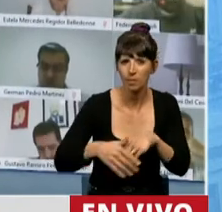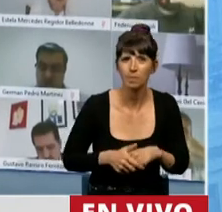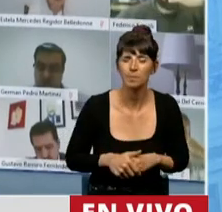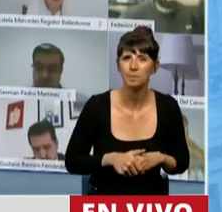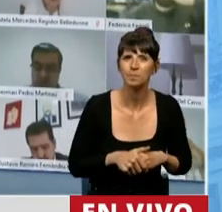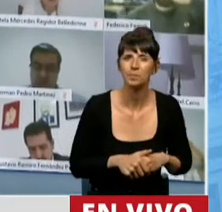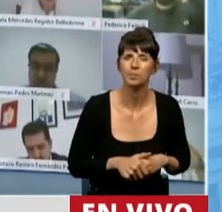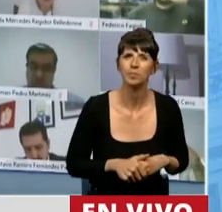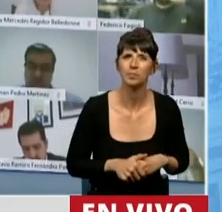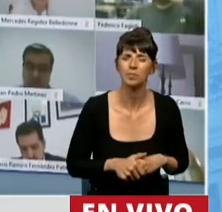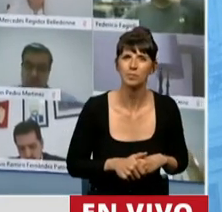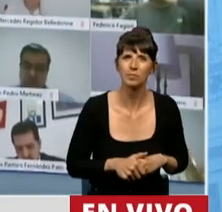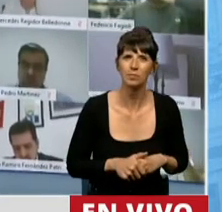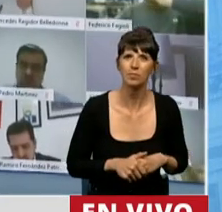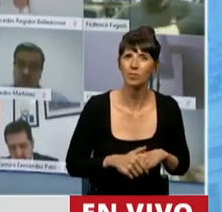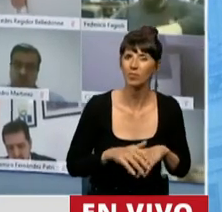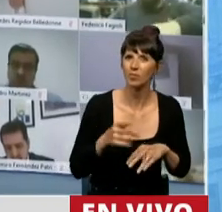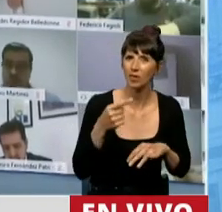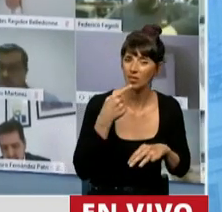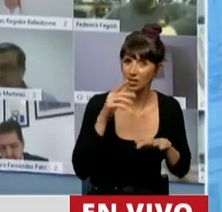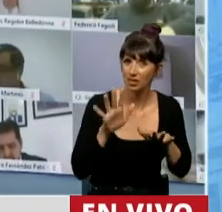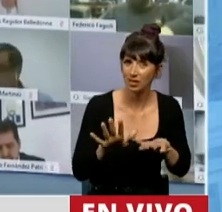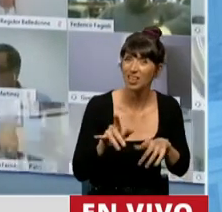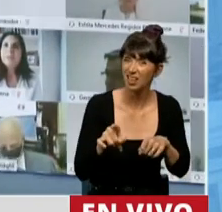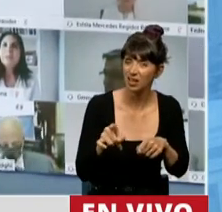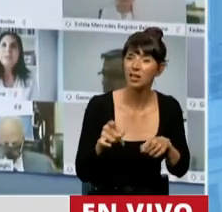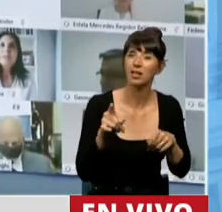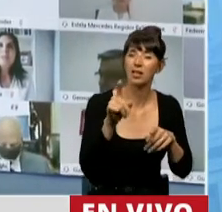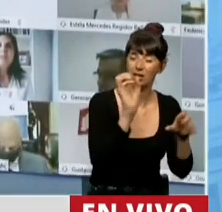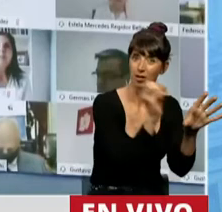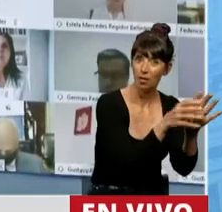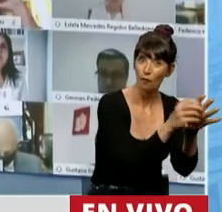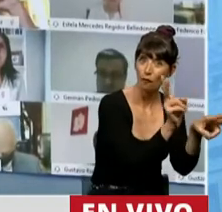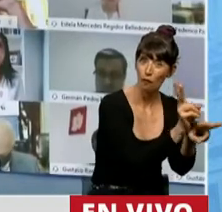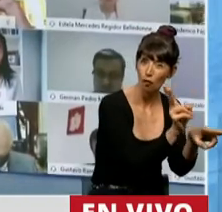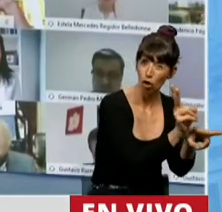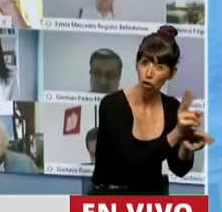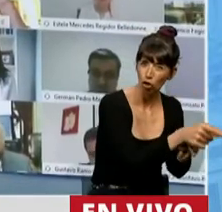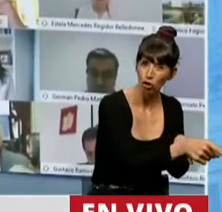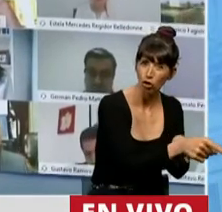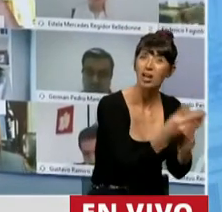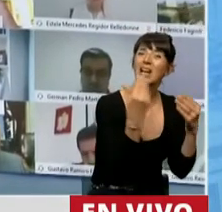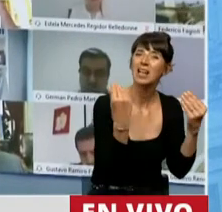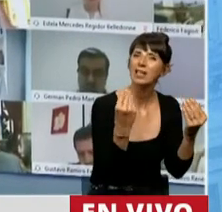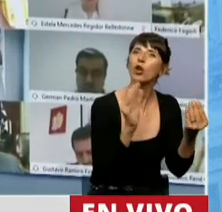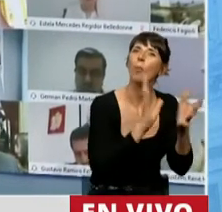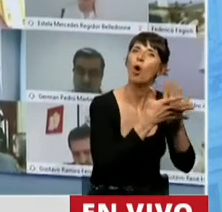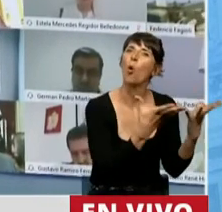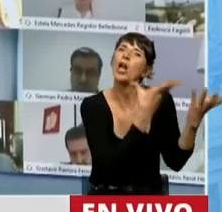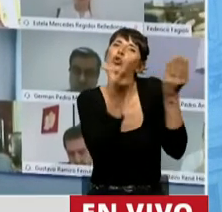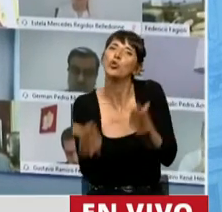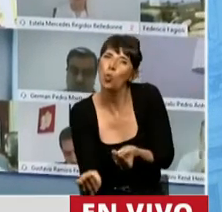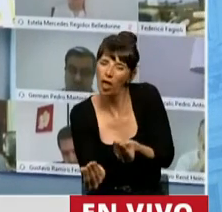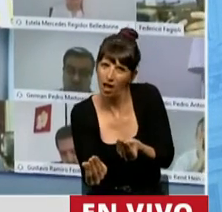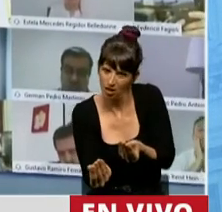pandemia. Se dice en este sentido que el Fondo de Garantía de Sustentabilidad es algo así como la rueda de auxilio del